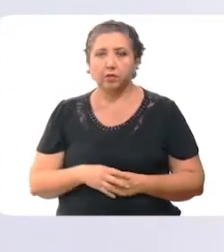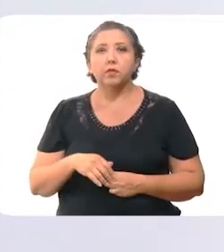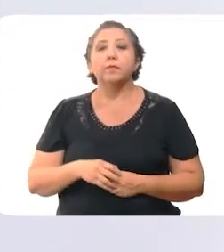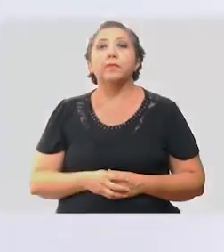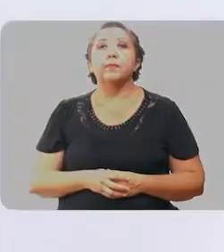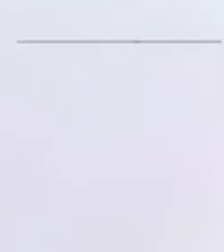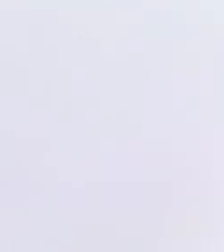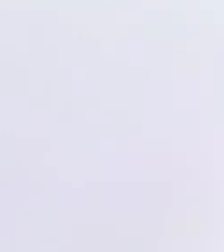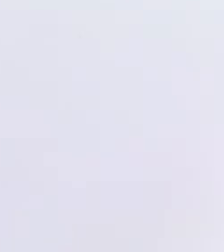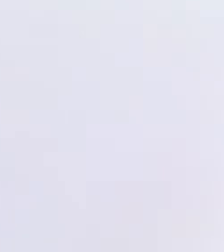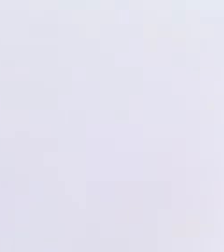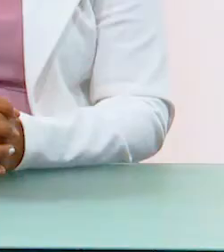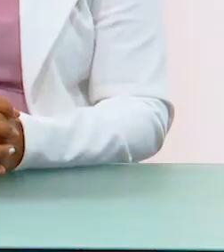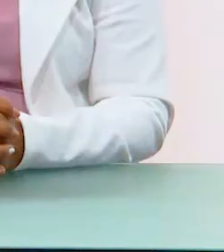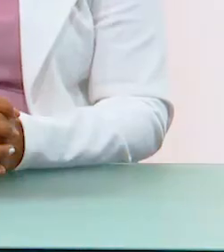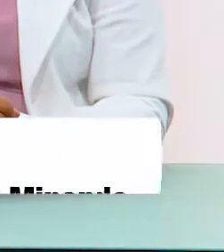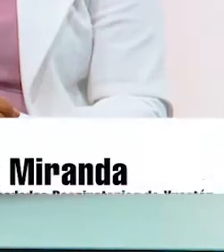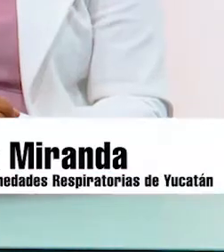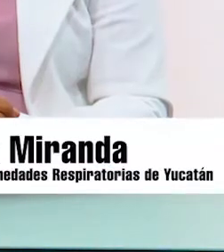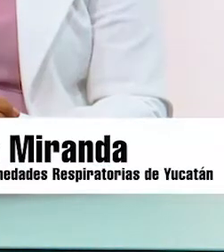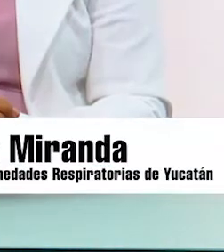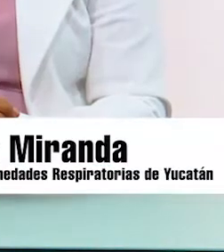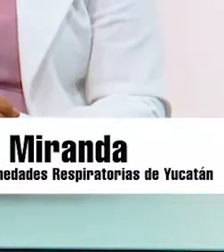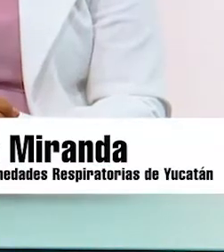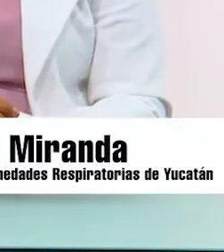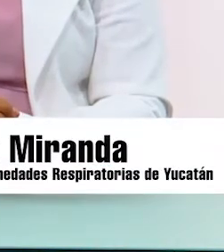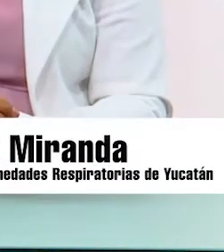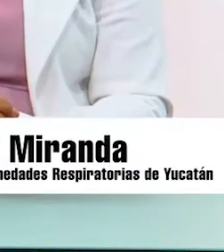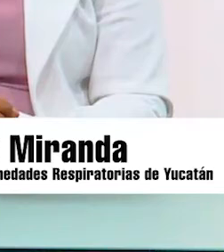del gobierno federal. Ese es el informe del día de hoy, doctora.